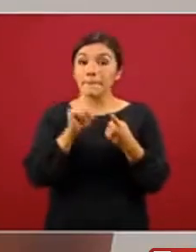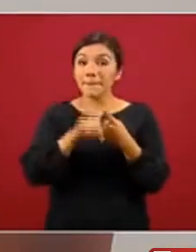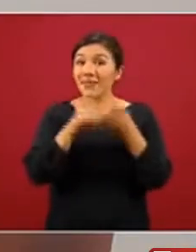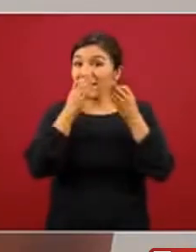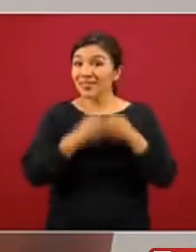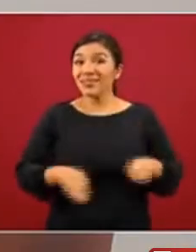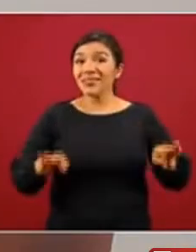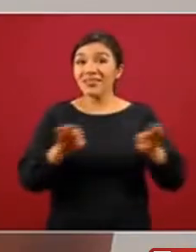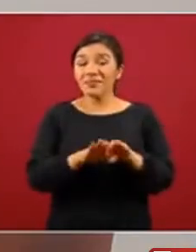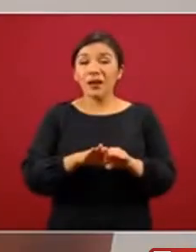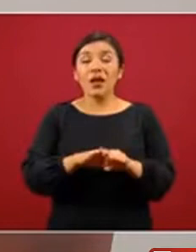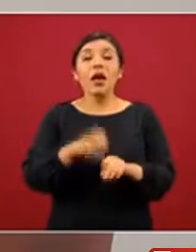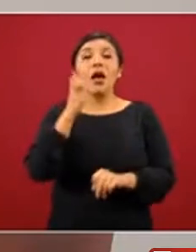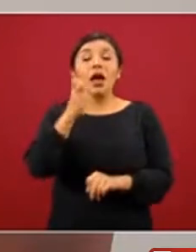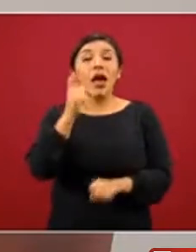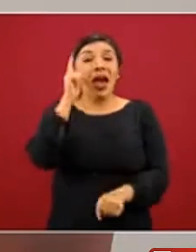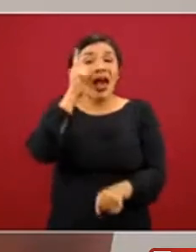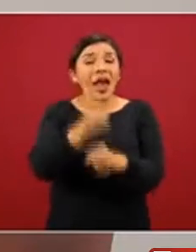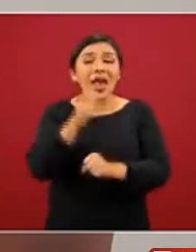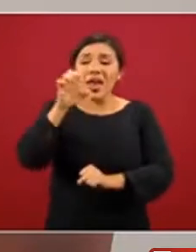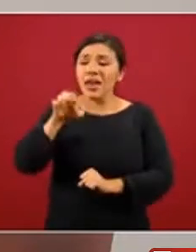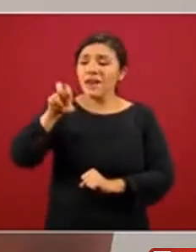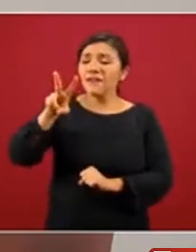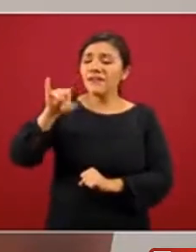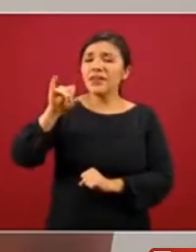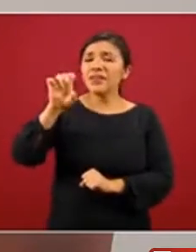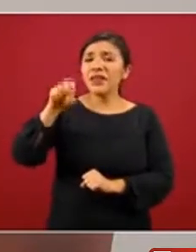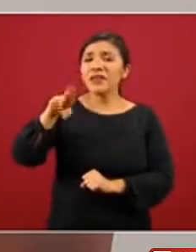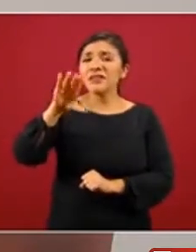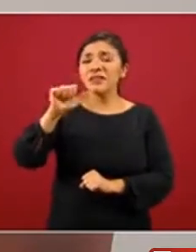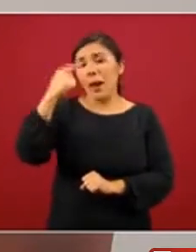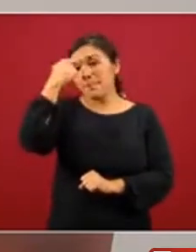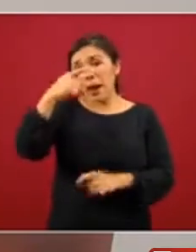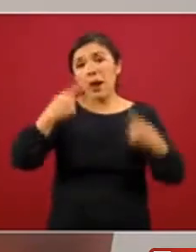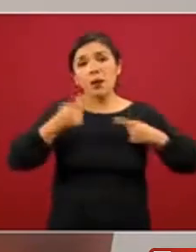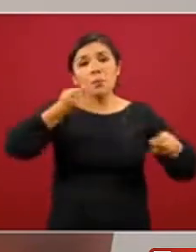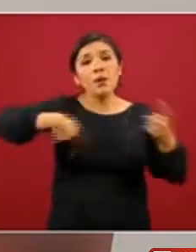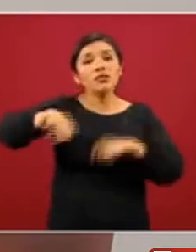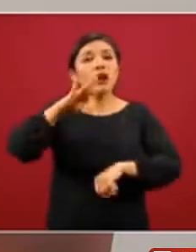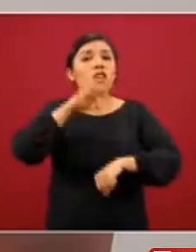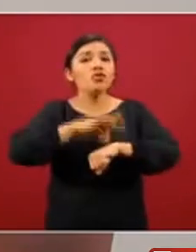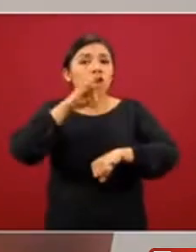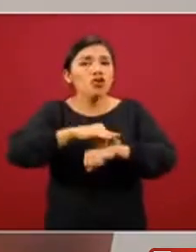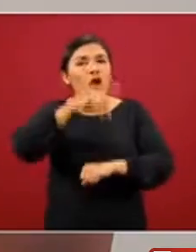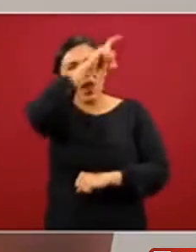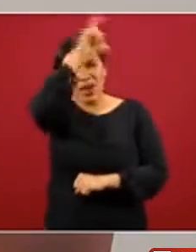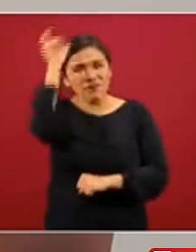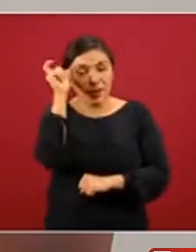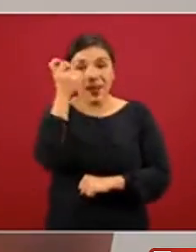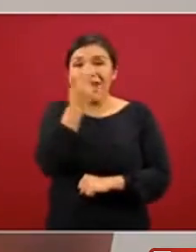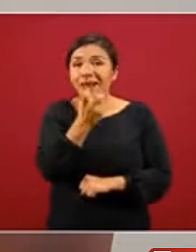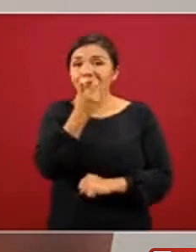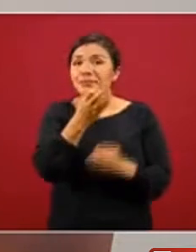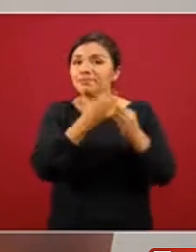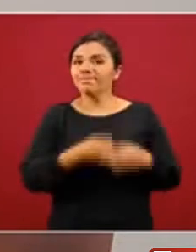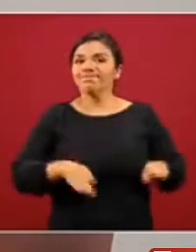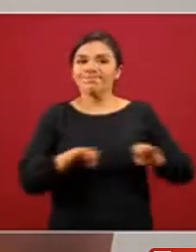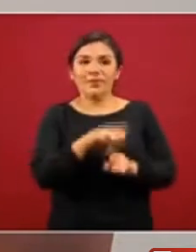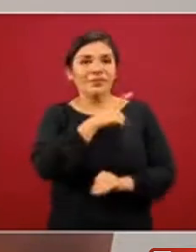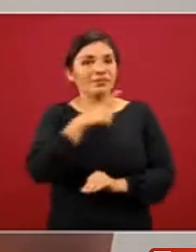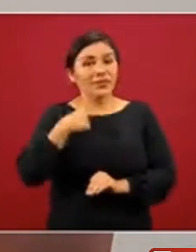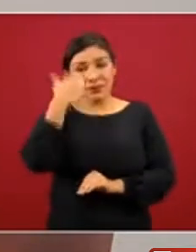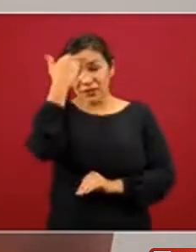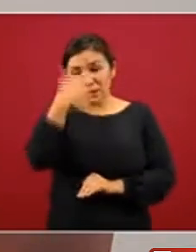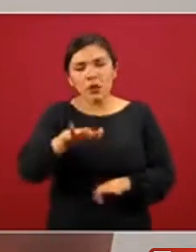es la evidencia para el personal de salud. Esto es fundamental saberlo, porque el